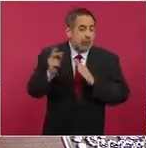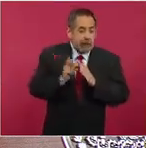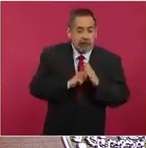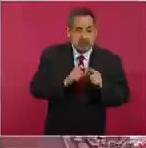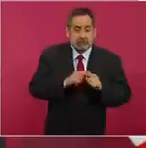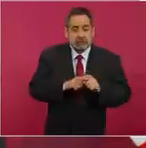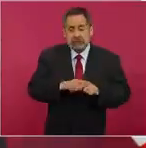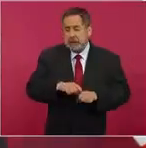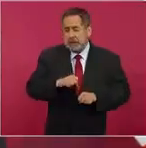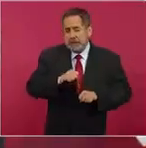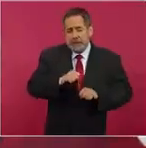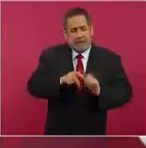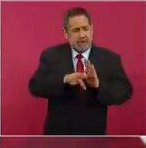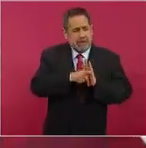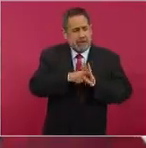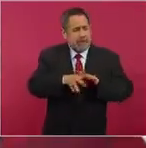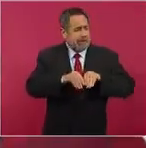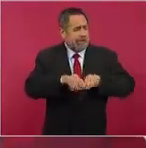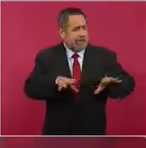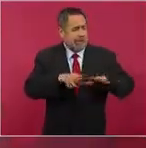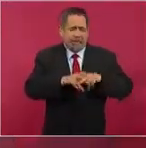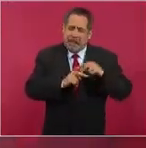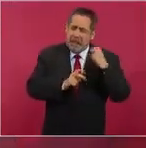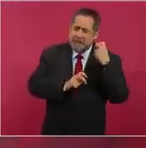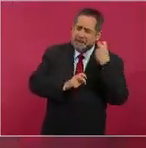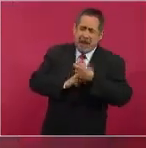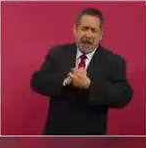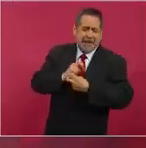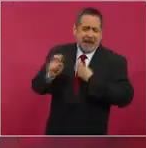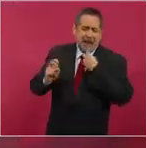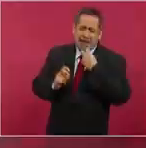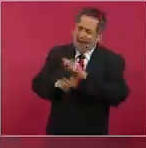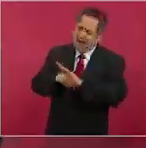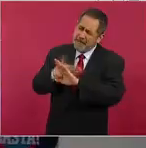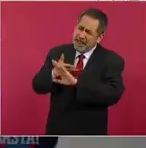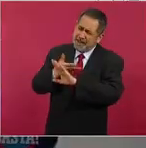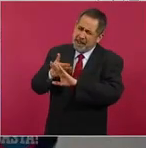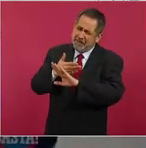un golpeteo a todo lo que…